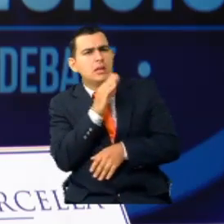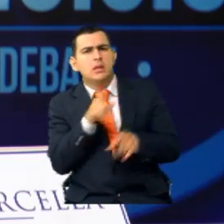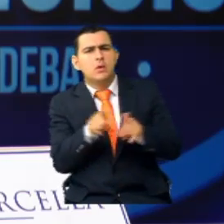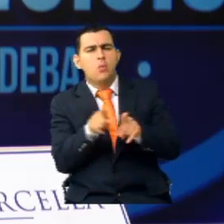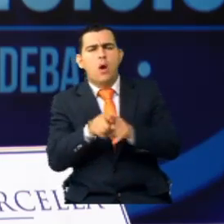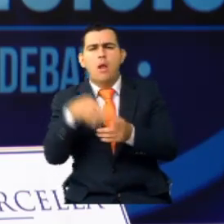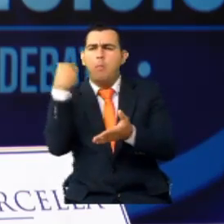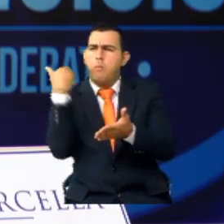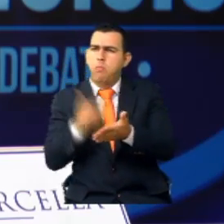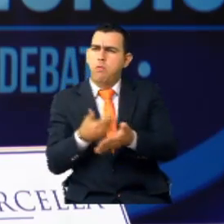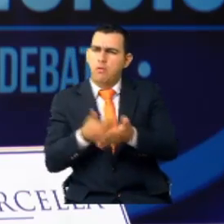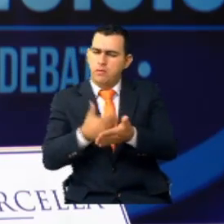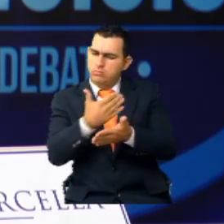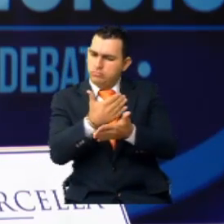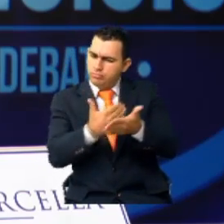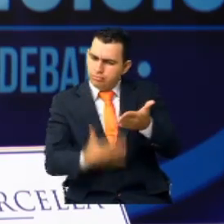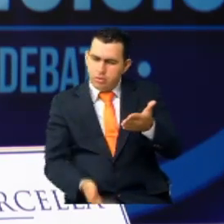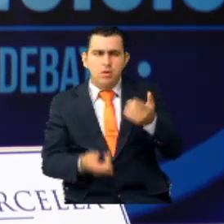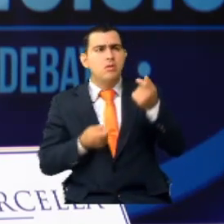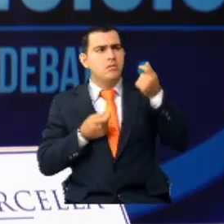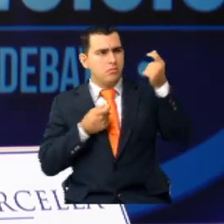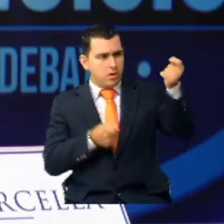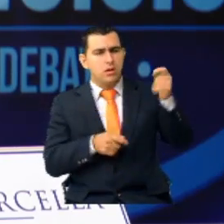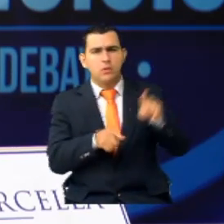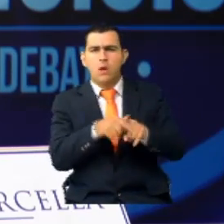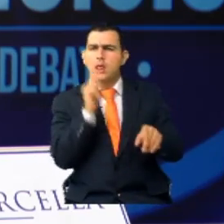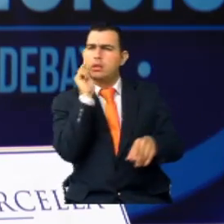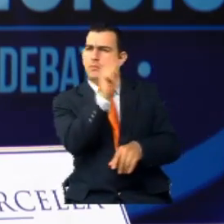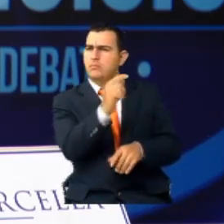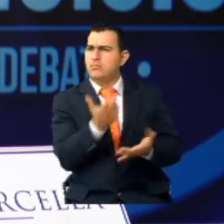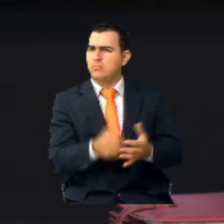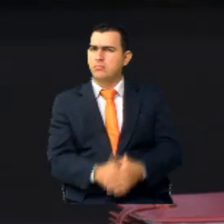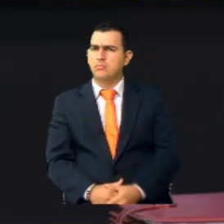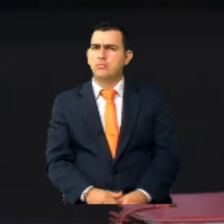pruebas con las que usted sustenta esta denuncia?